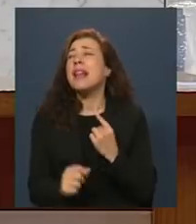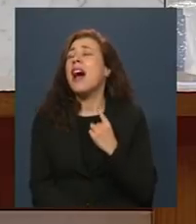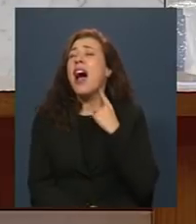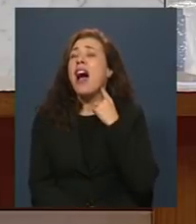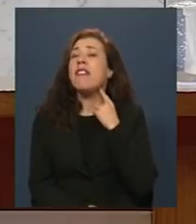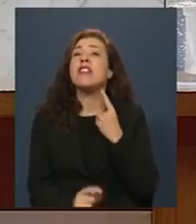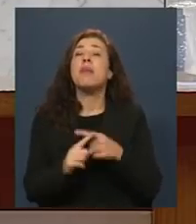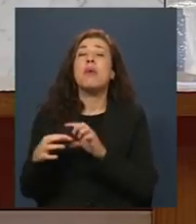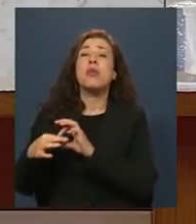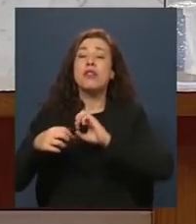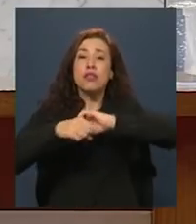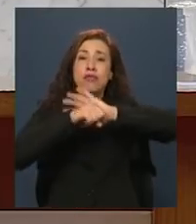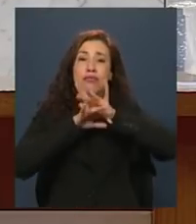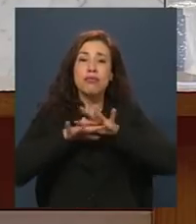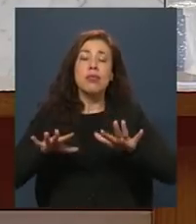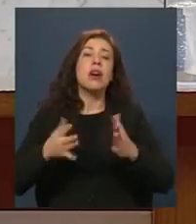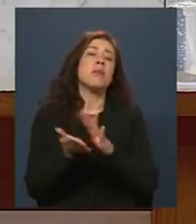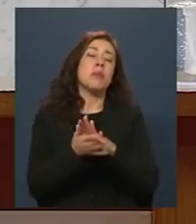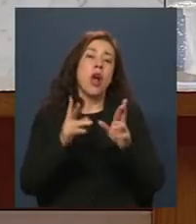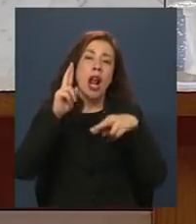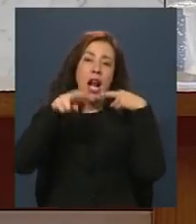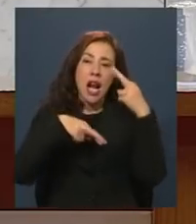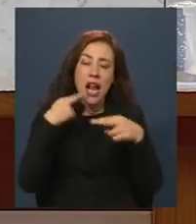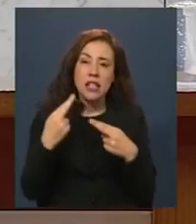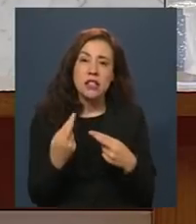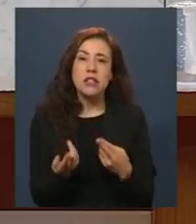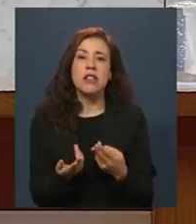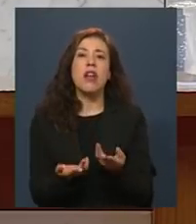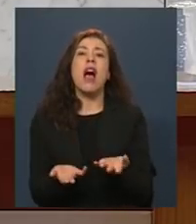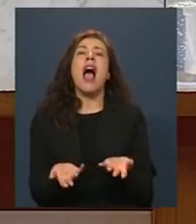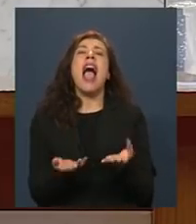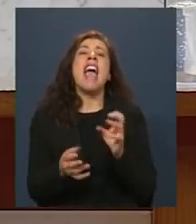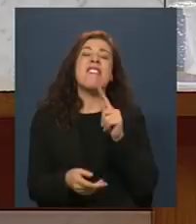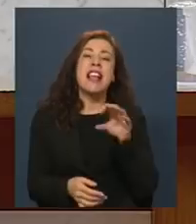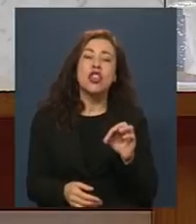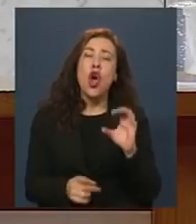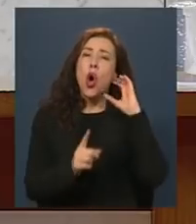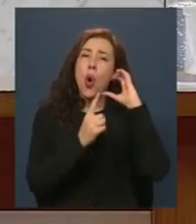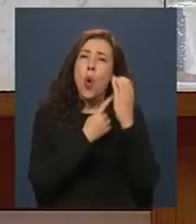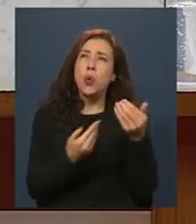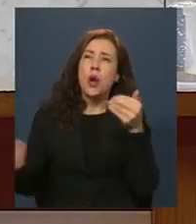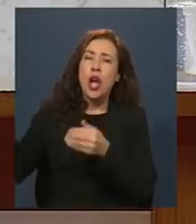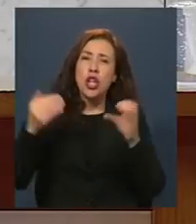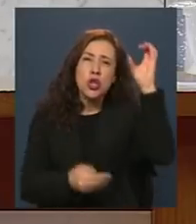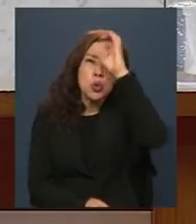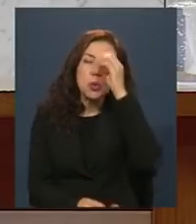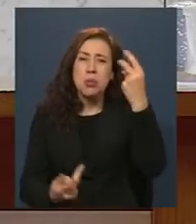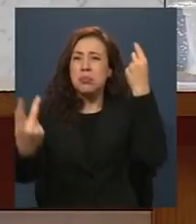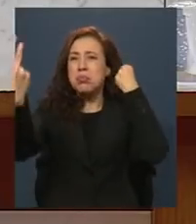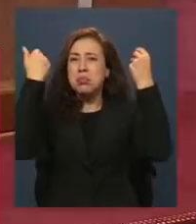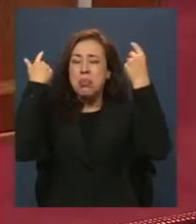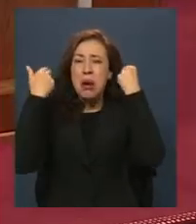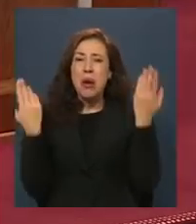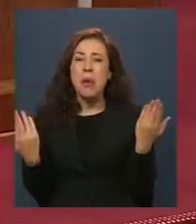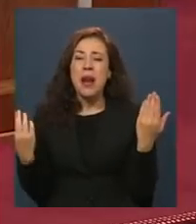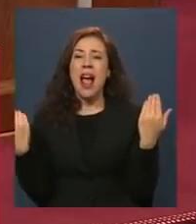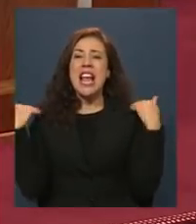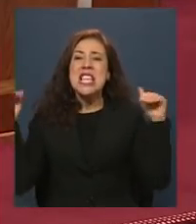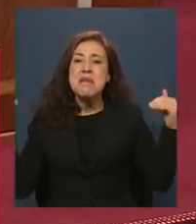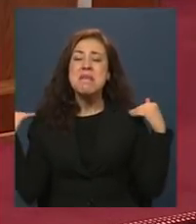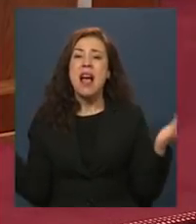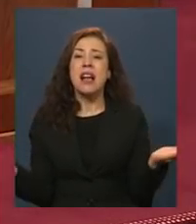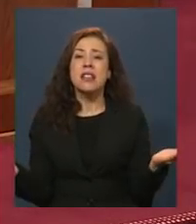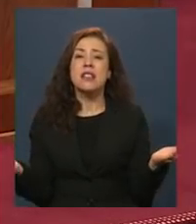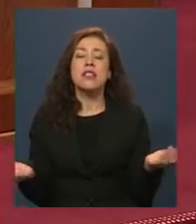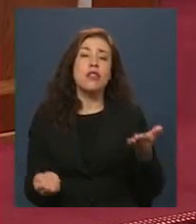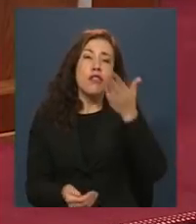por la pandemia, como la gastronomía, los servicios de evento, cultura, servicios de turismo, belleza, peluquería, gimnasio,